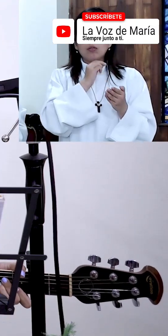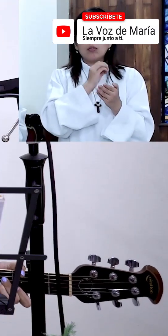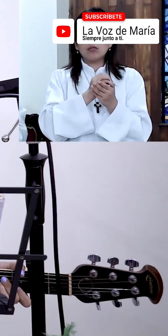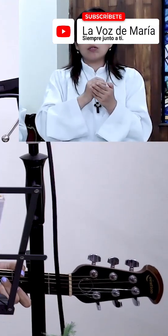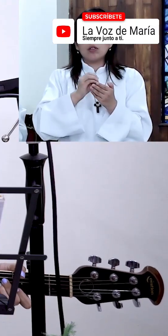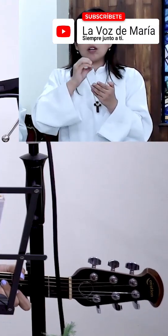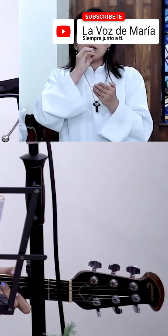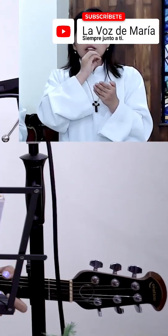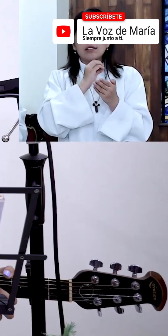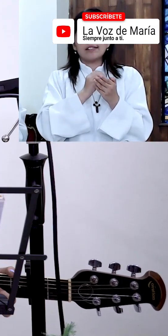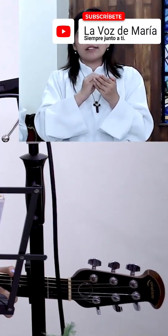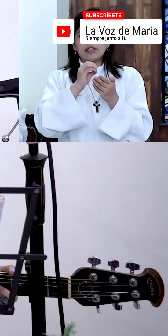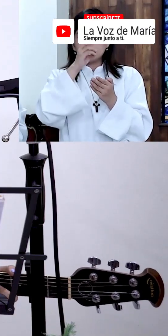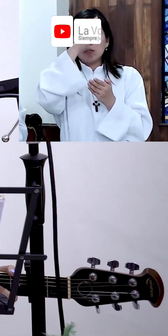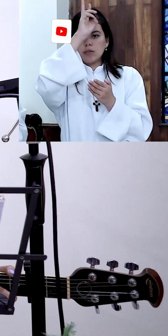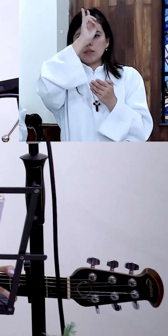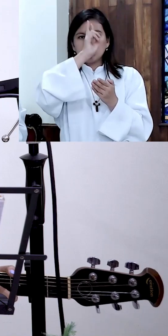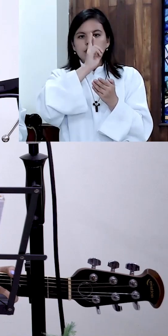nosotros.